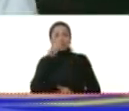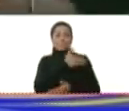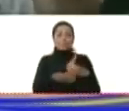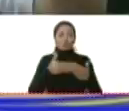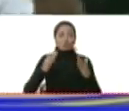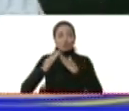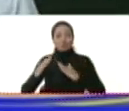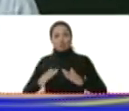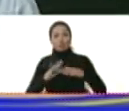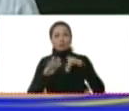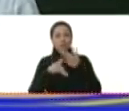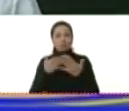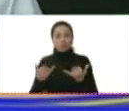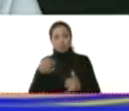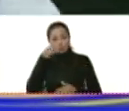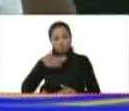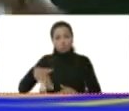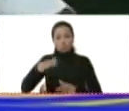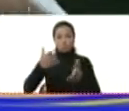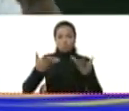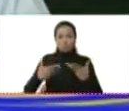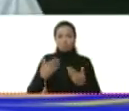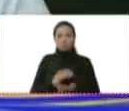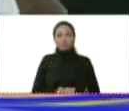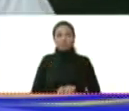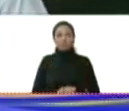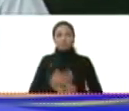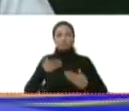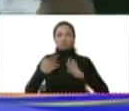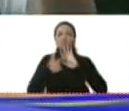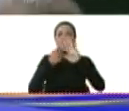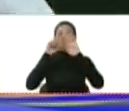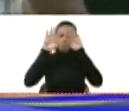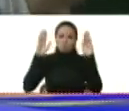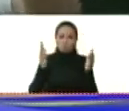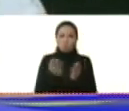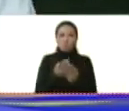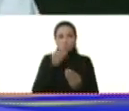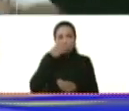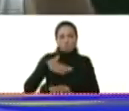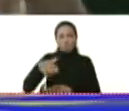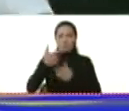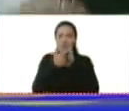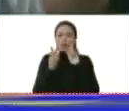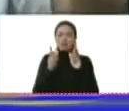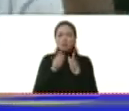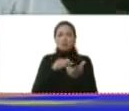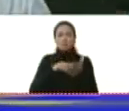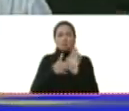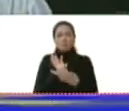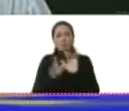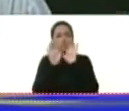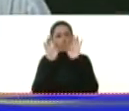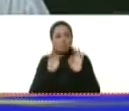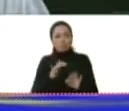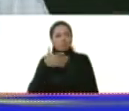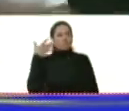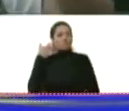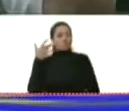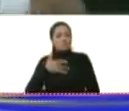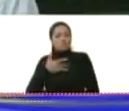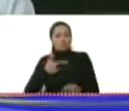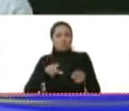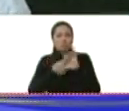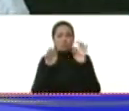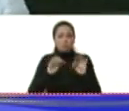de viviendas y se las entregó a este pueblo, usted le está demostrando al mundo que esto es un pueblo libre. Y por eso es que nos sentimos muy orgullosos, presidente,